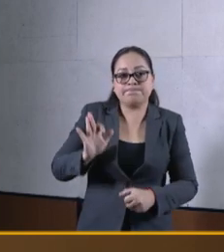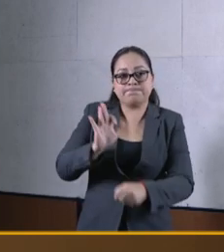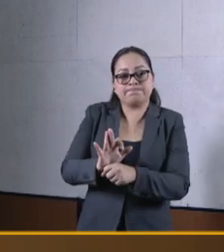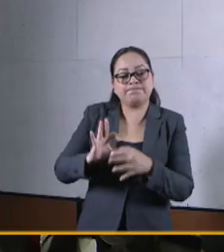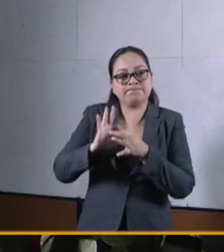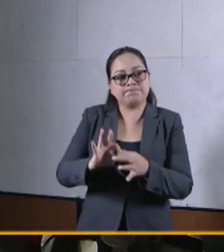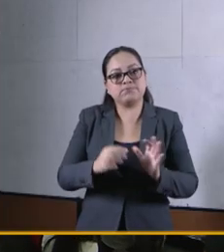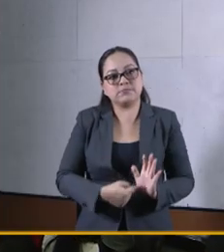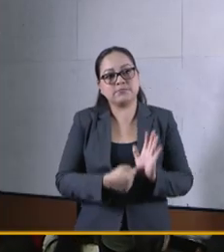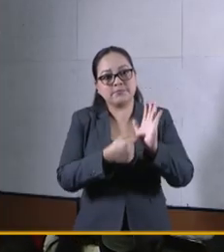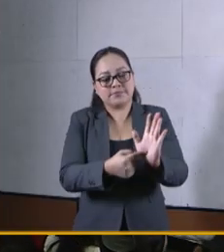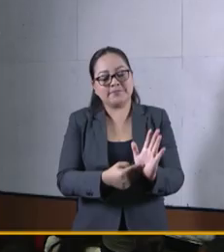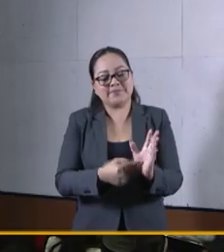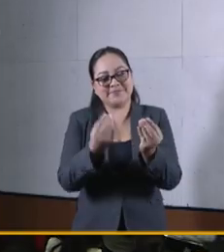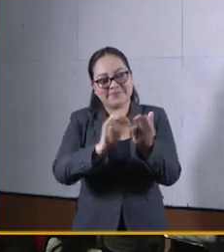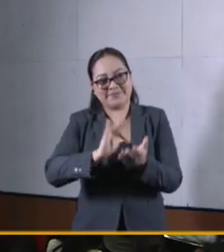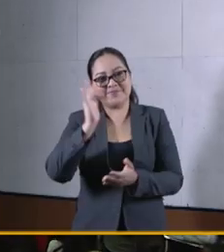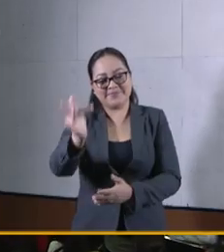gracias